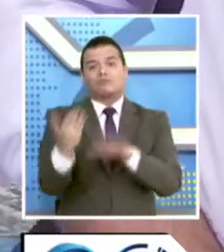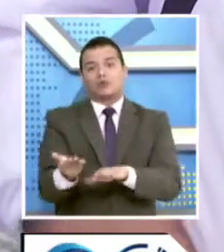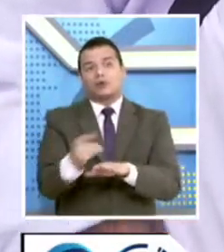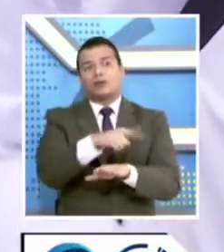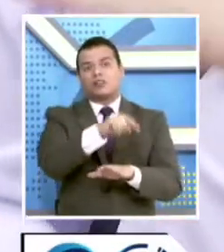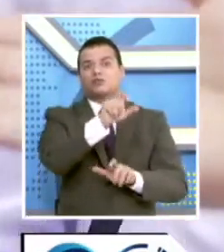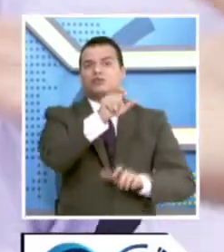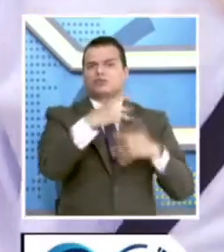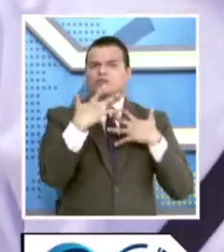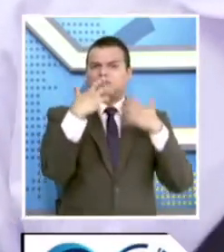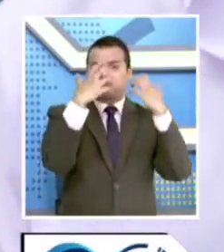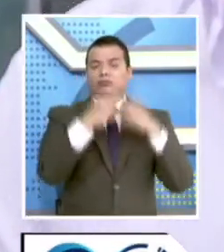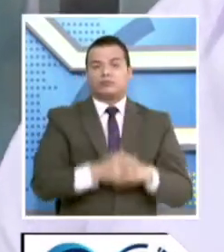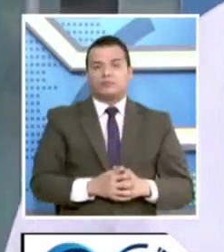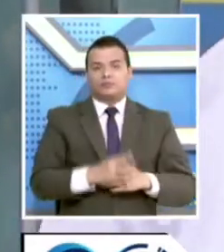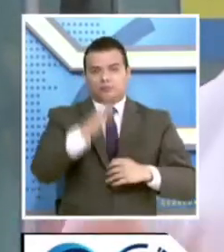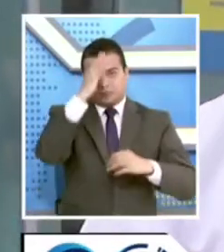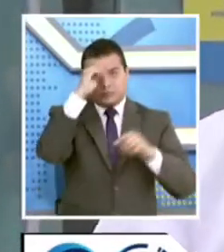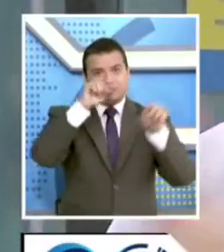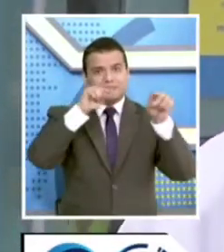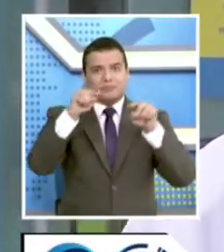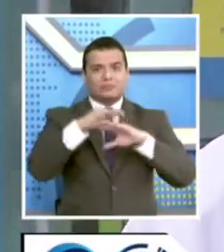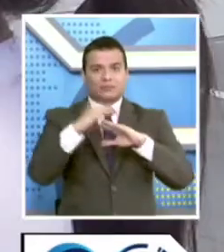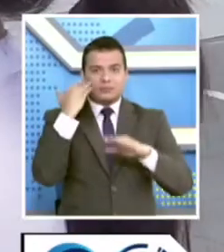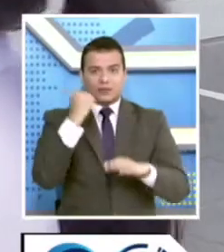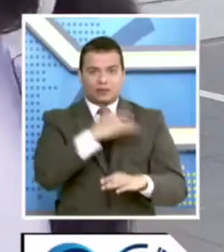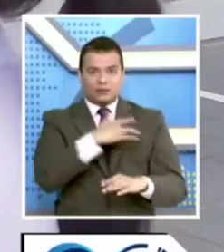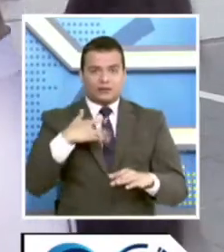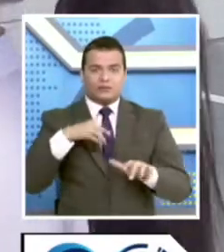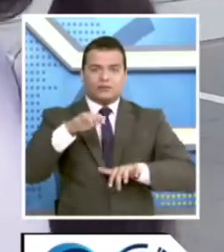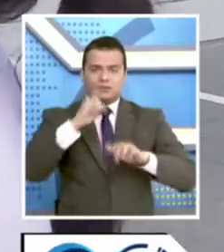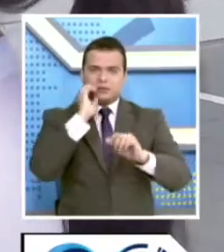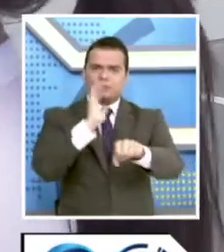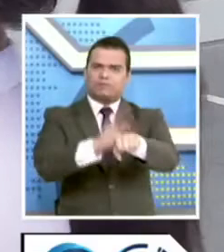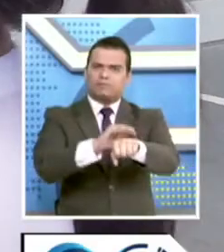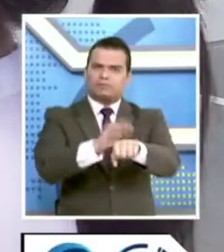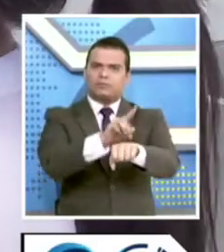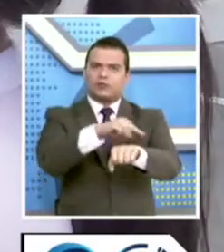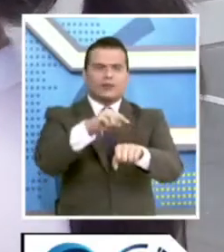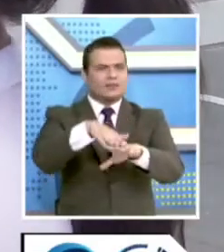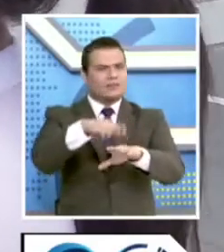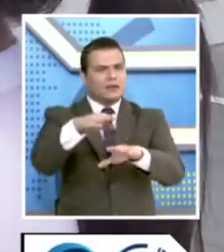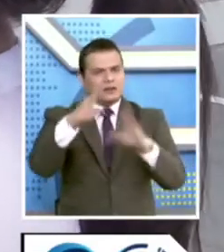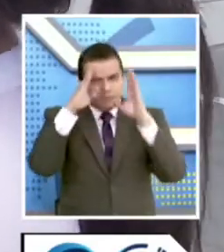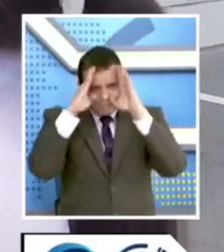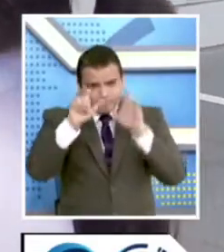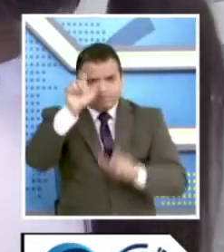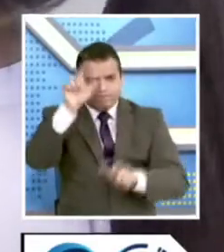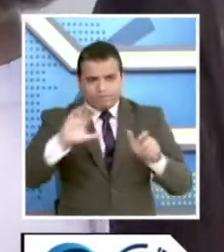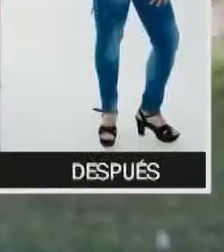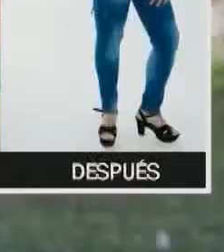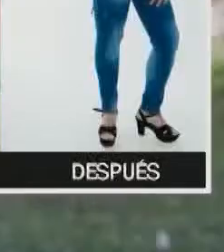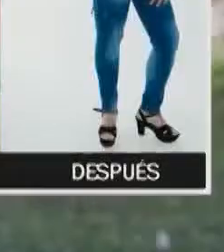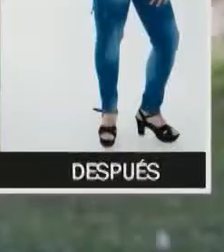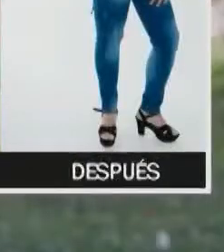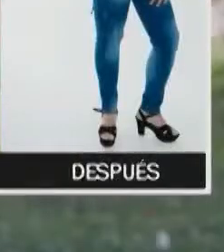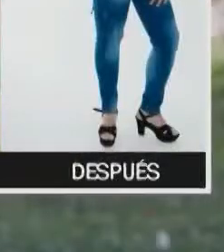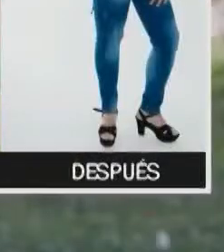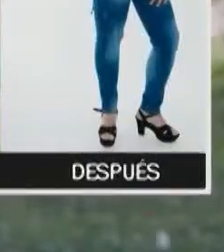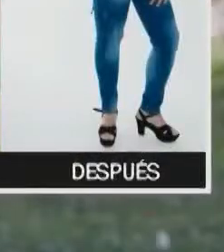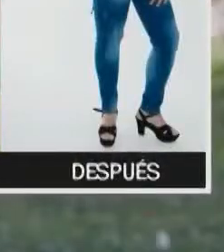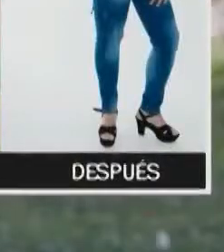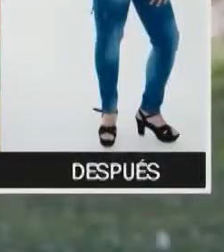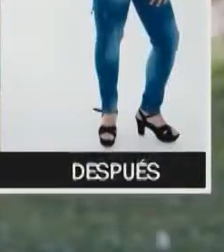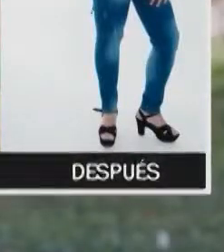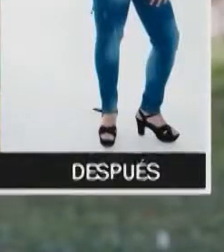todas estas instituciones de salud, la Secretaría de Salud les pidió reforzar la humanización de estos casos. Antes